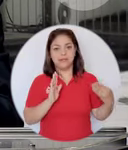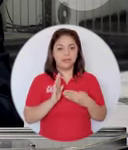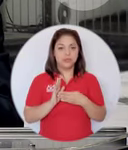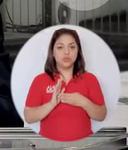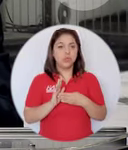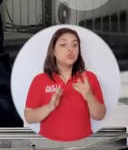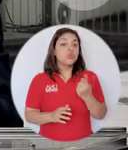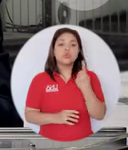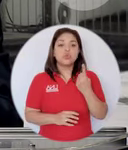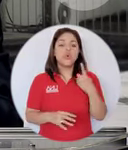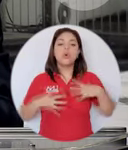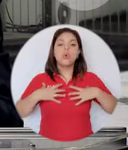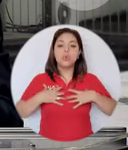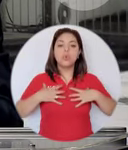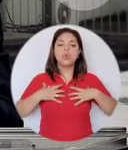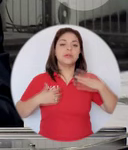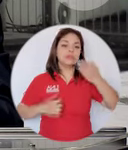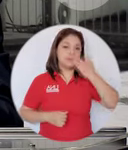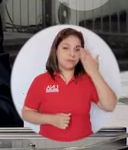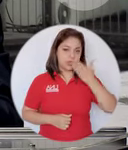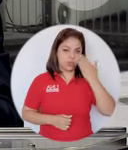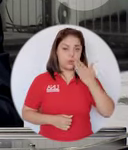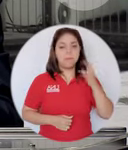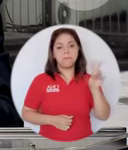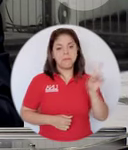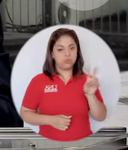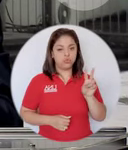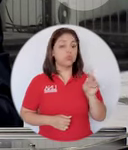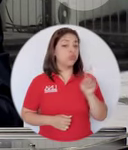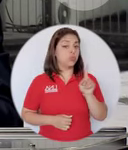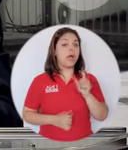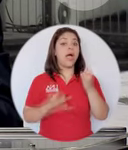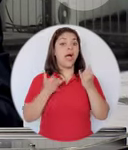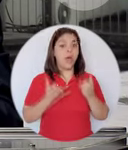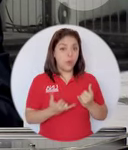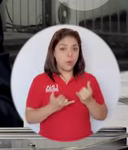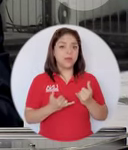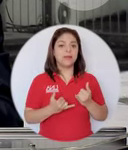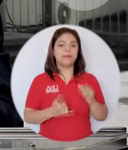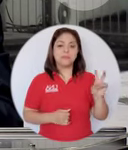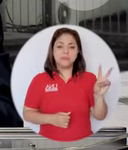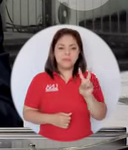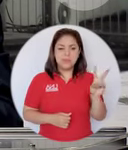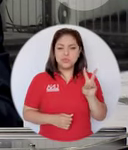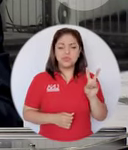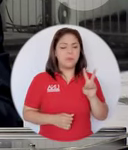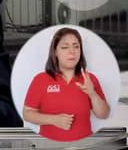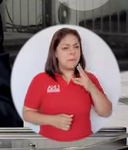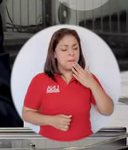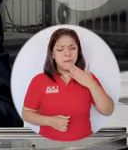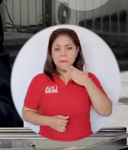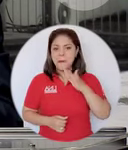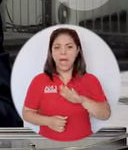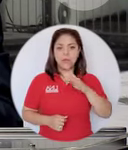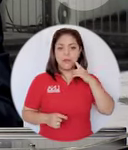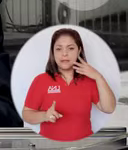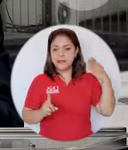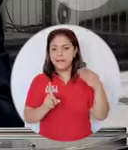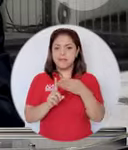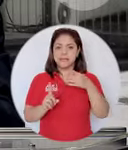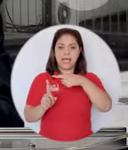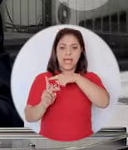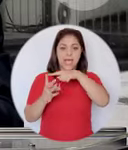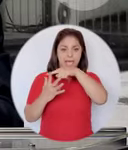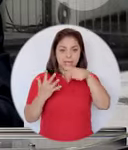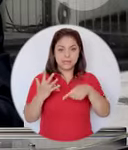gran afectación, ya no solamente era una afectación respiratoria, una afectación de un virus más, no, era un virus más con mayor agresividad